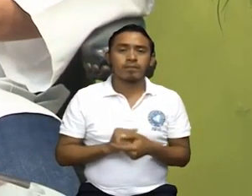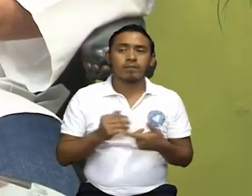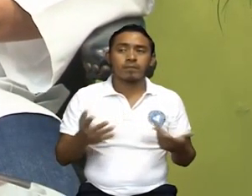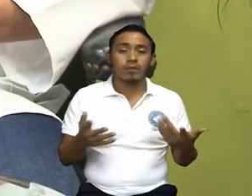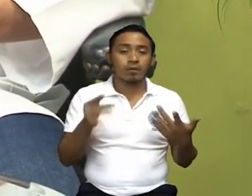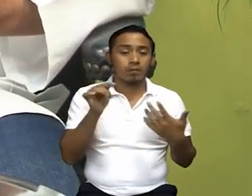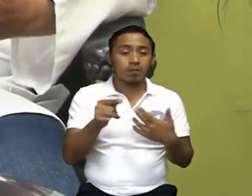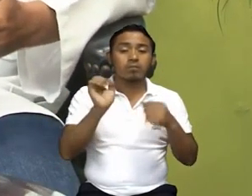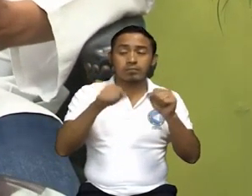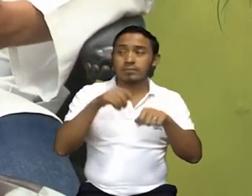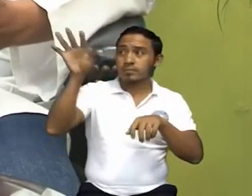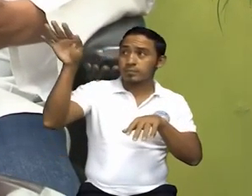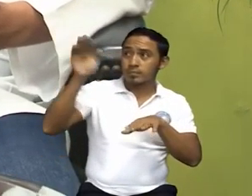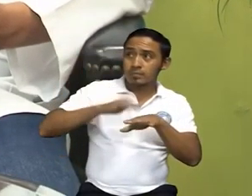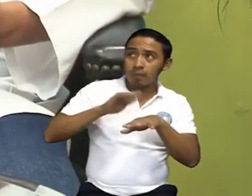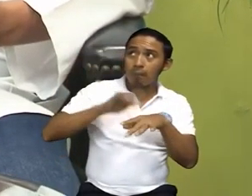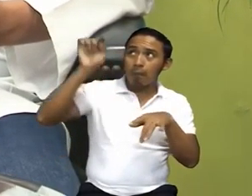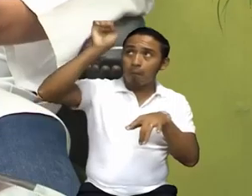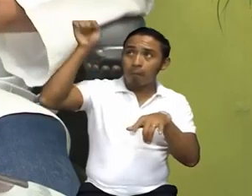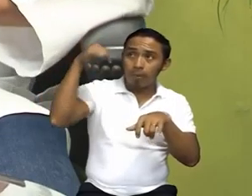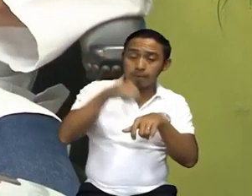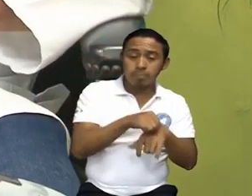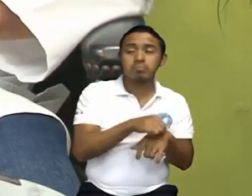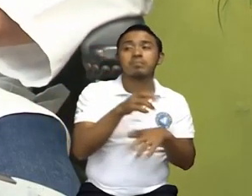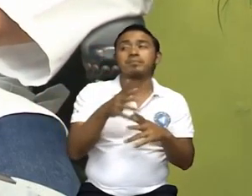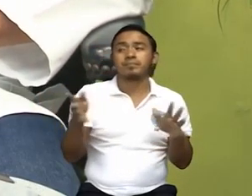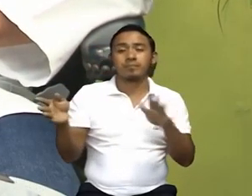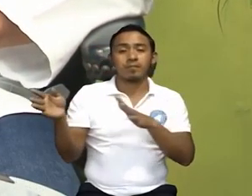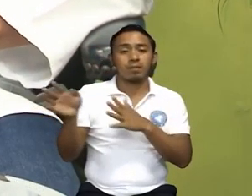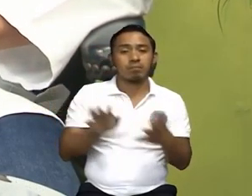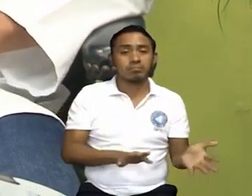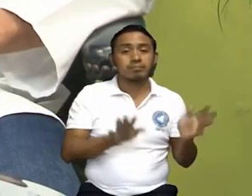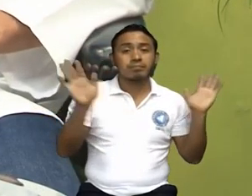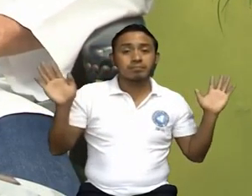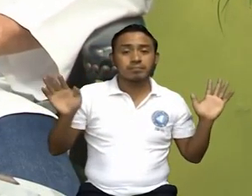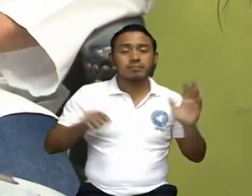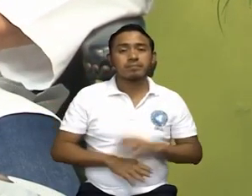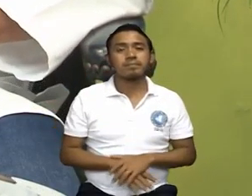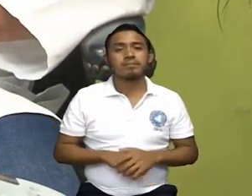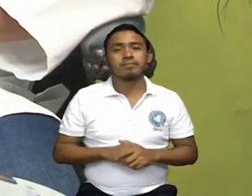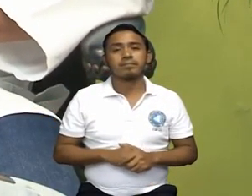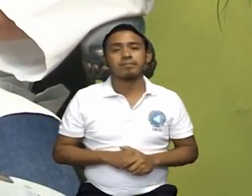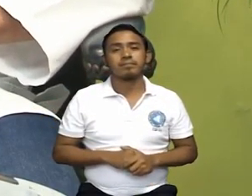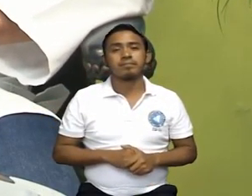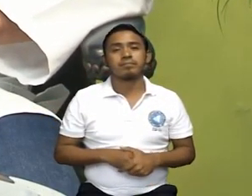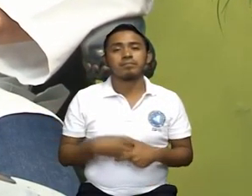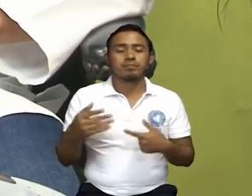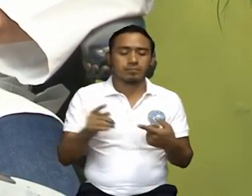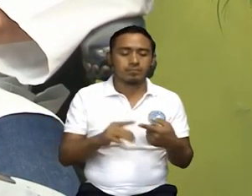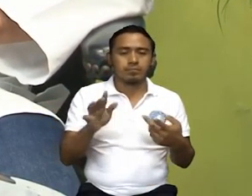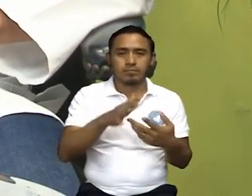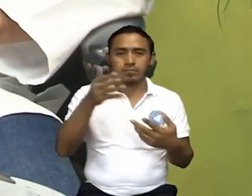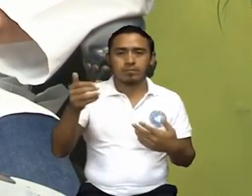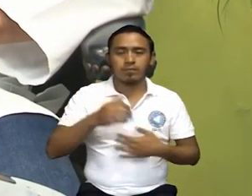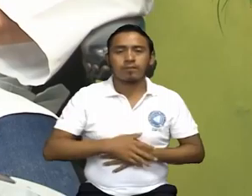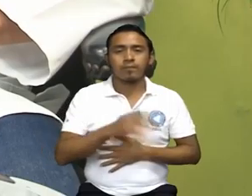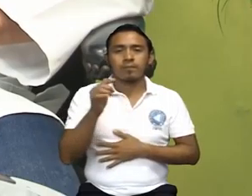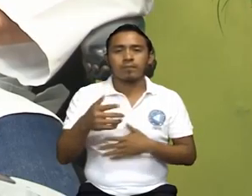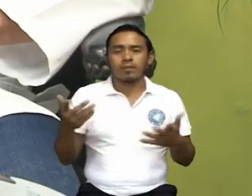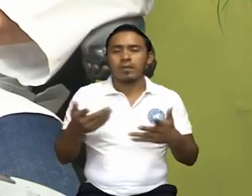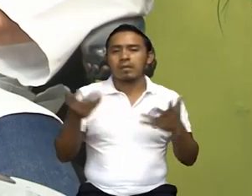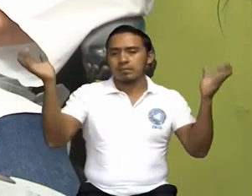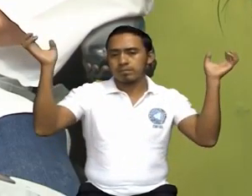eso puede atraer la corriente y caerle a uno el rayo. Lo otro es también en ese momento